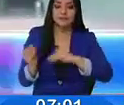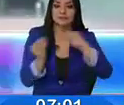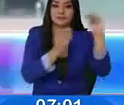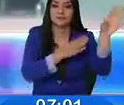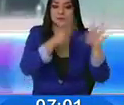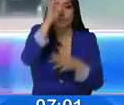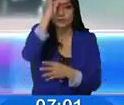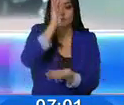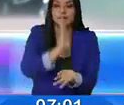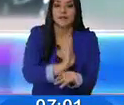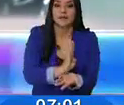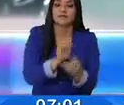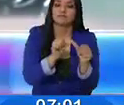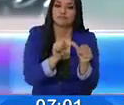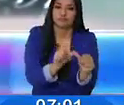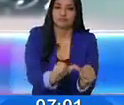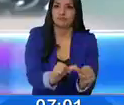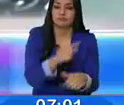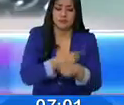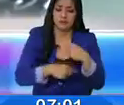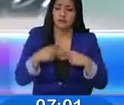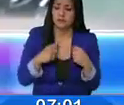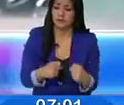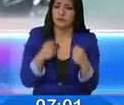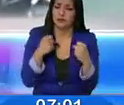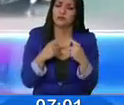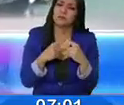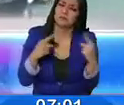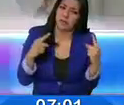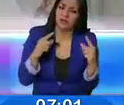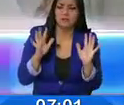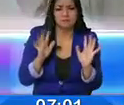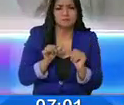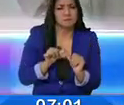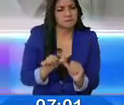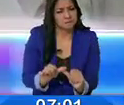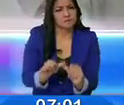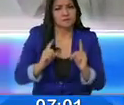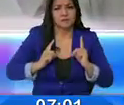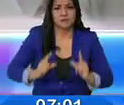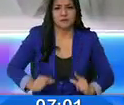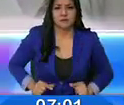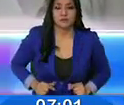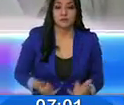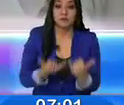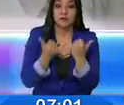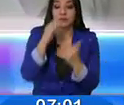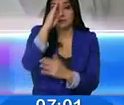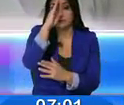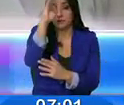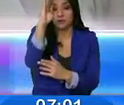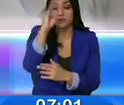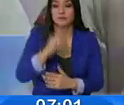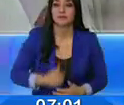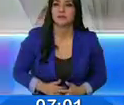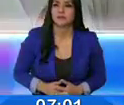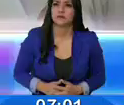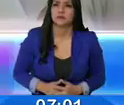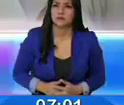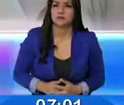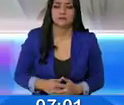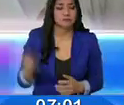Líes, donde permanece asilado con graves heridas pero en condición estable. Al momento el policía está con un